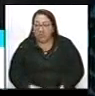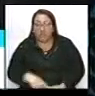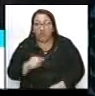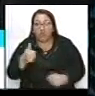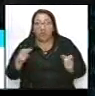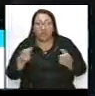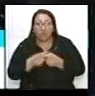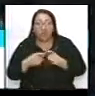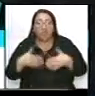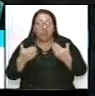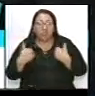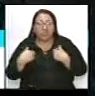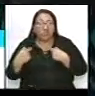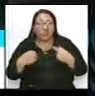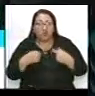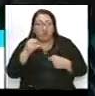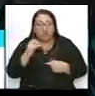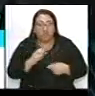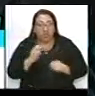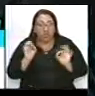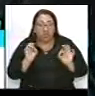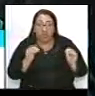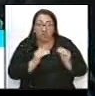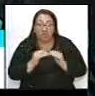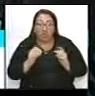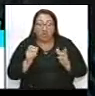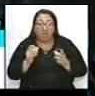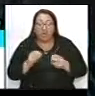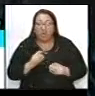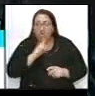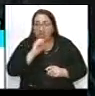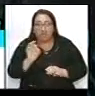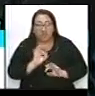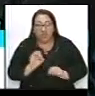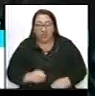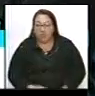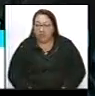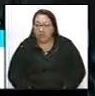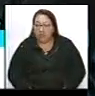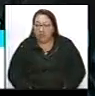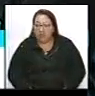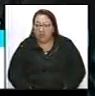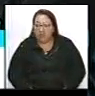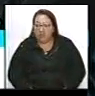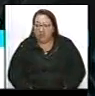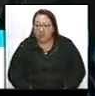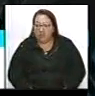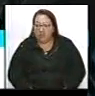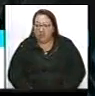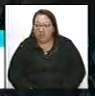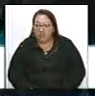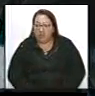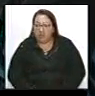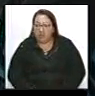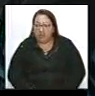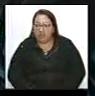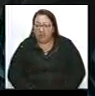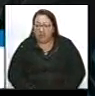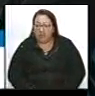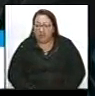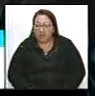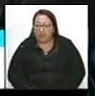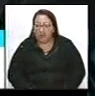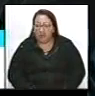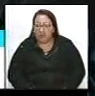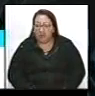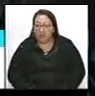comisión que pudiera tener competencia sobre los mismos hechos no se pronuncie. Son situaciones de verdad distintas. Otra cosa es cuando vamos